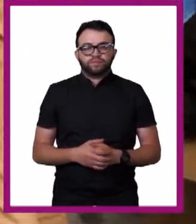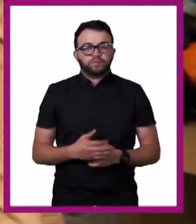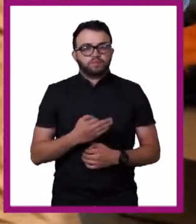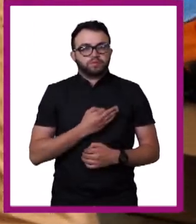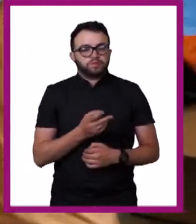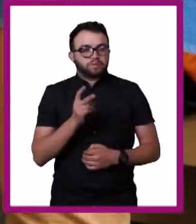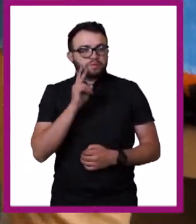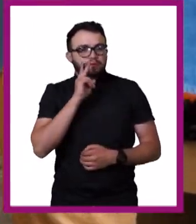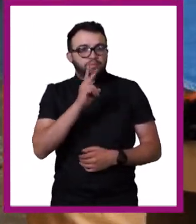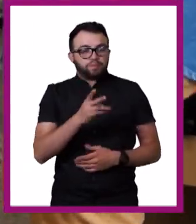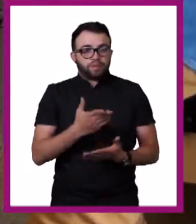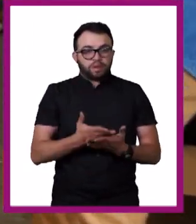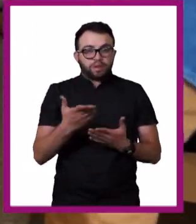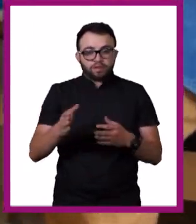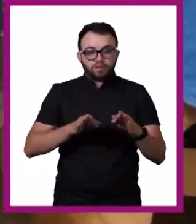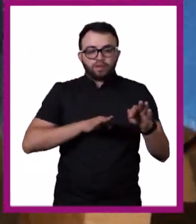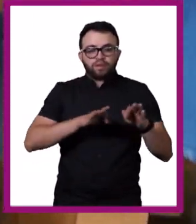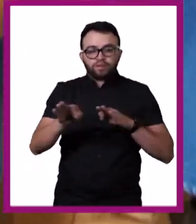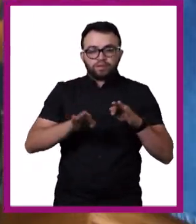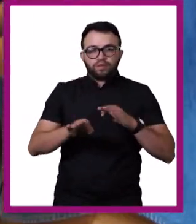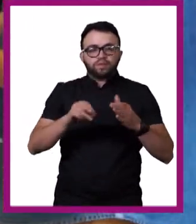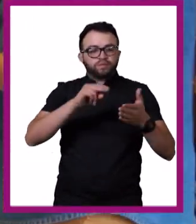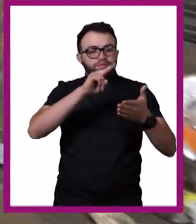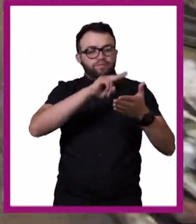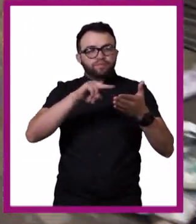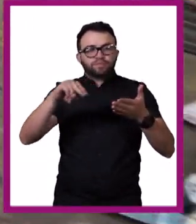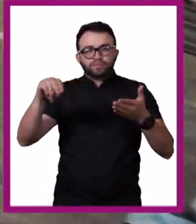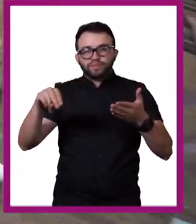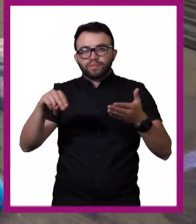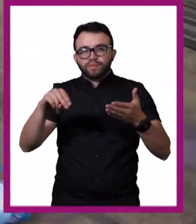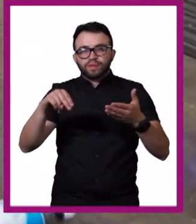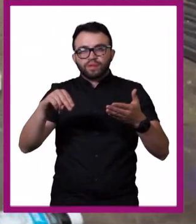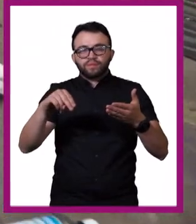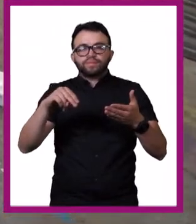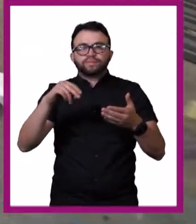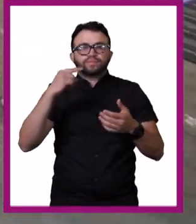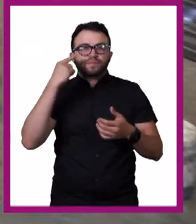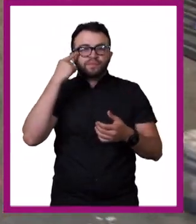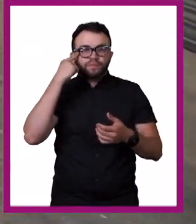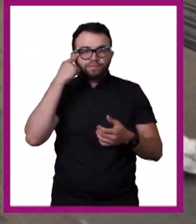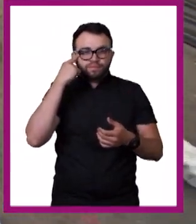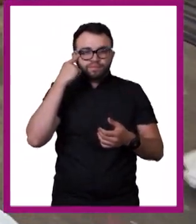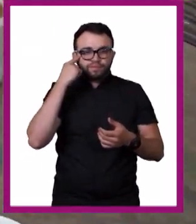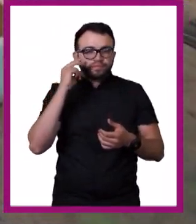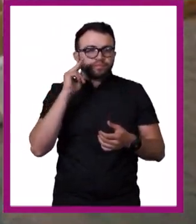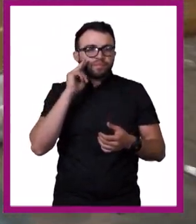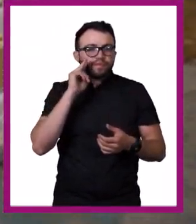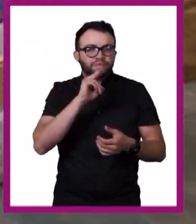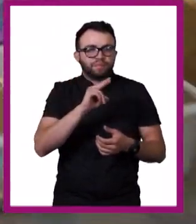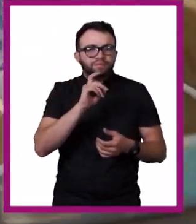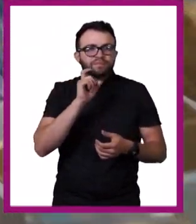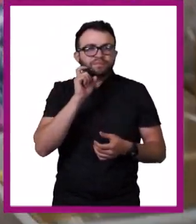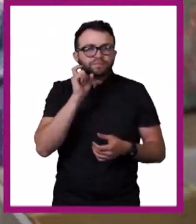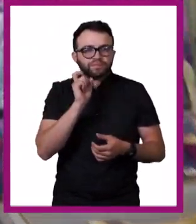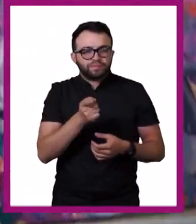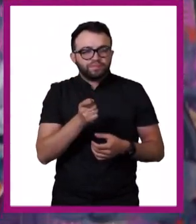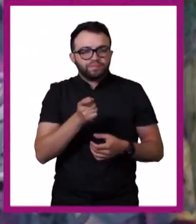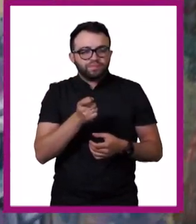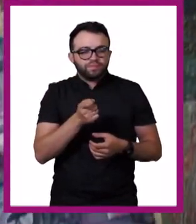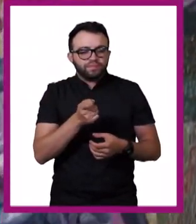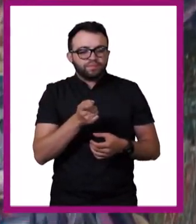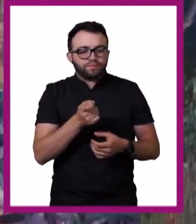Bueno, miren muchachos, vamos a trabajar con la técnica de la tinta china. Aquí la parte,